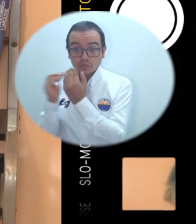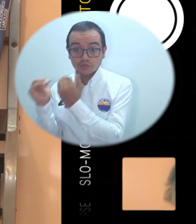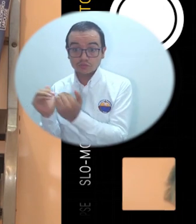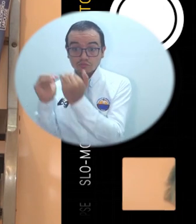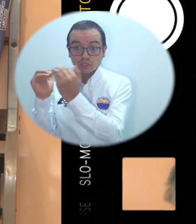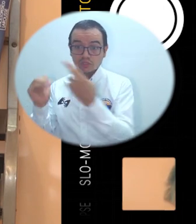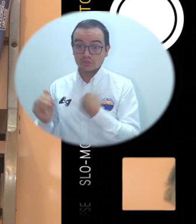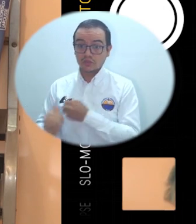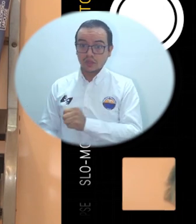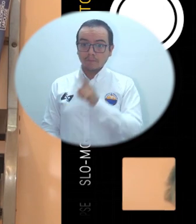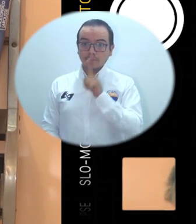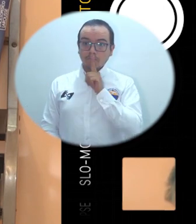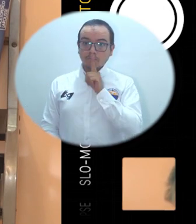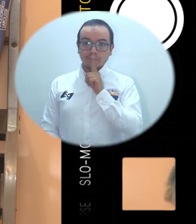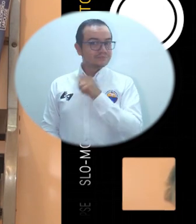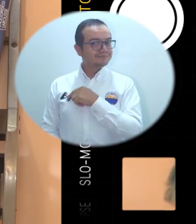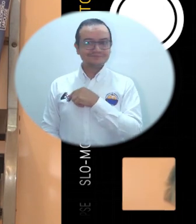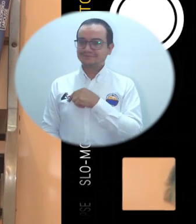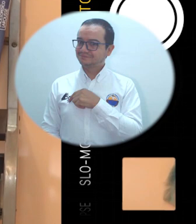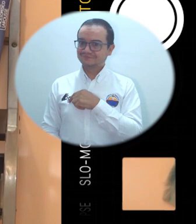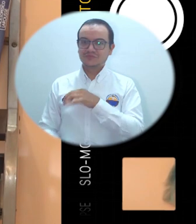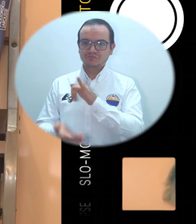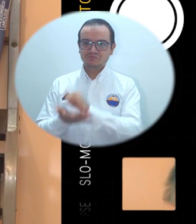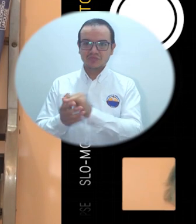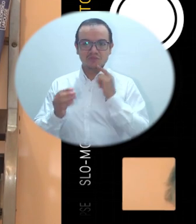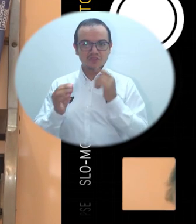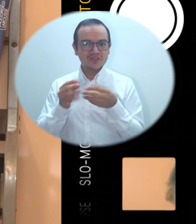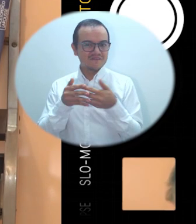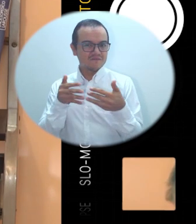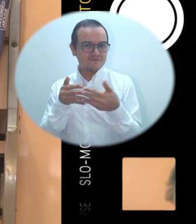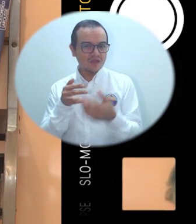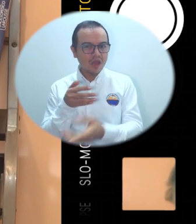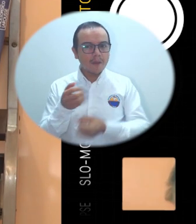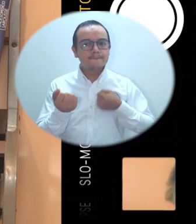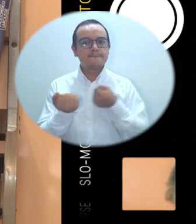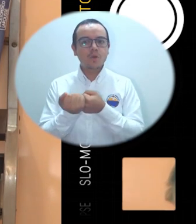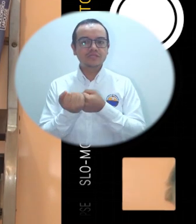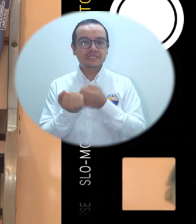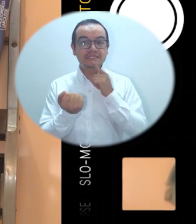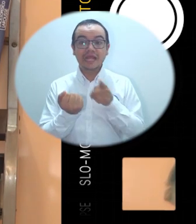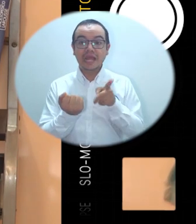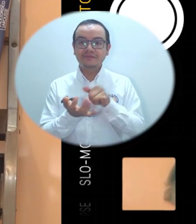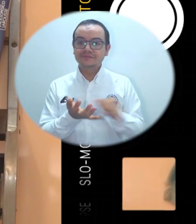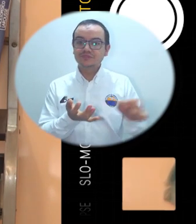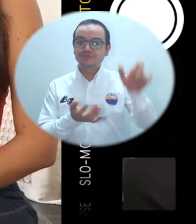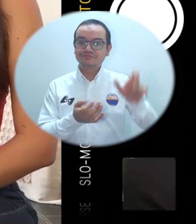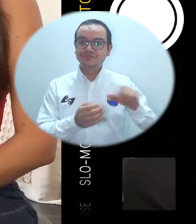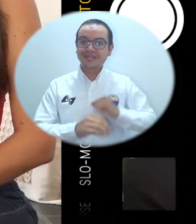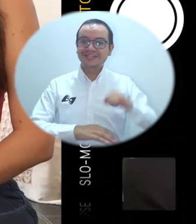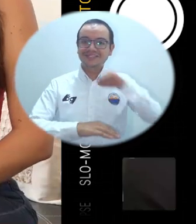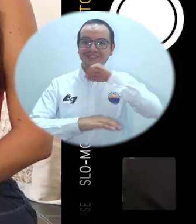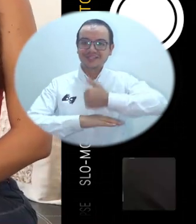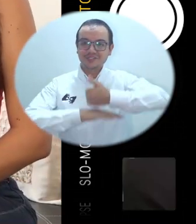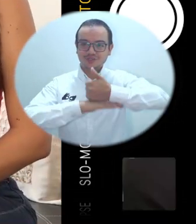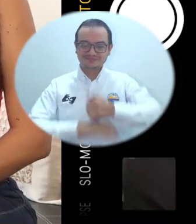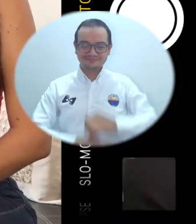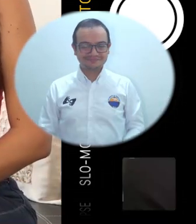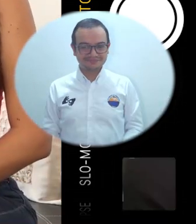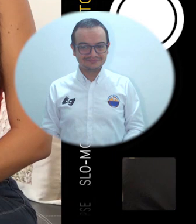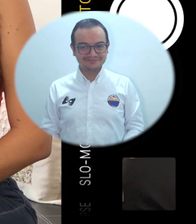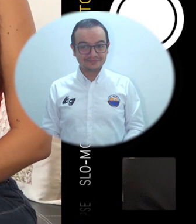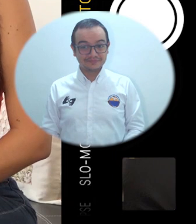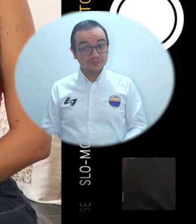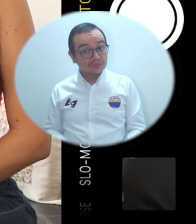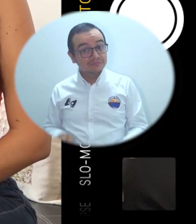Universitario. Es así que a través de mensajes de apoyo a la gestión del rector expresaron sus opiniones. En sus intervenciones,